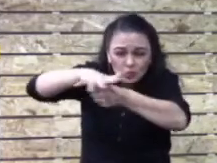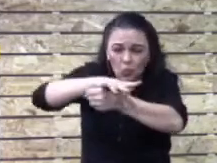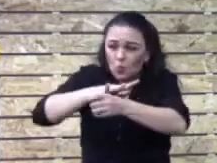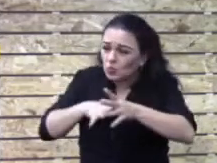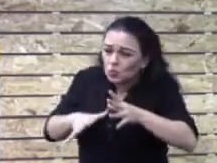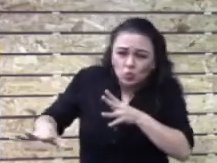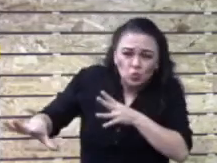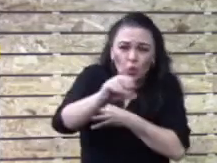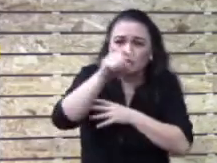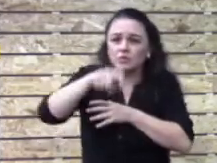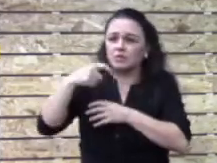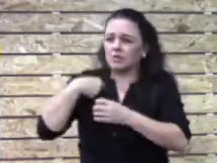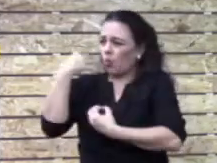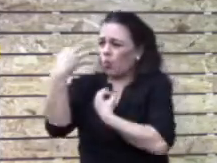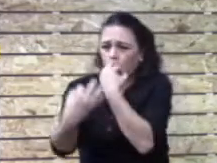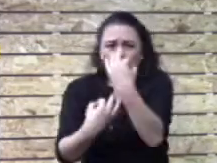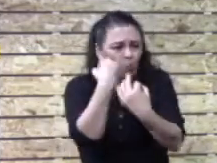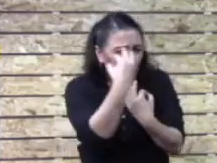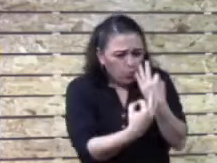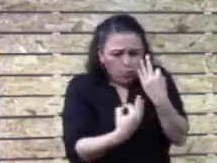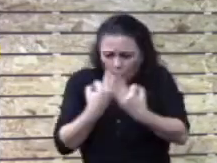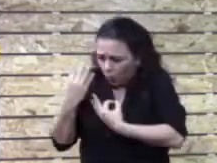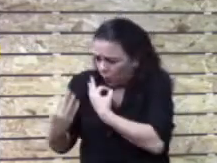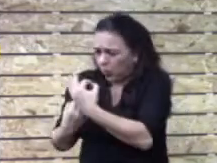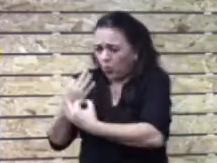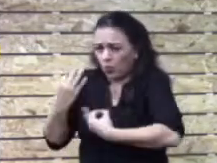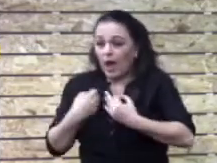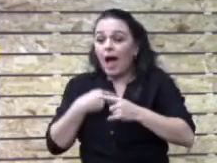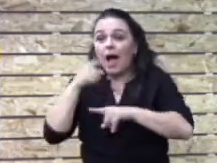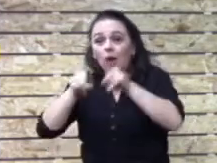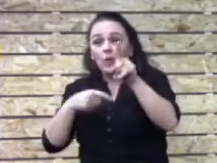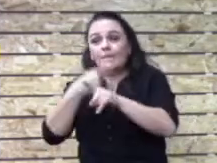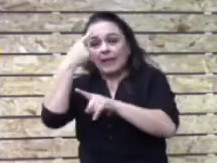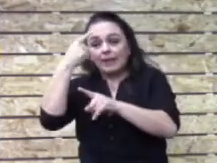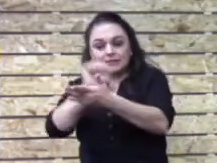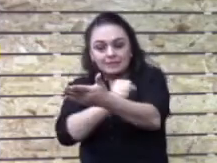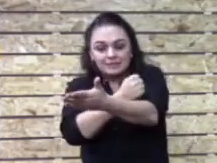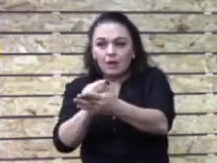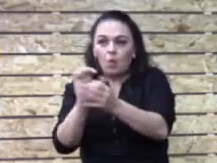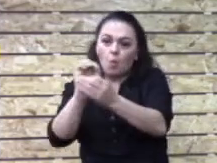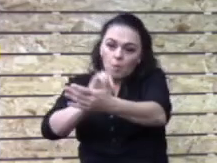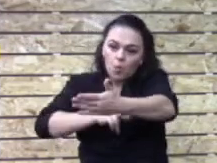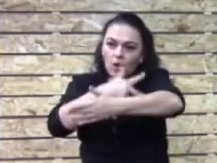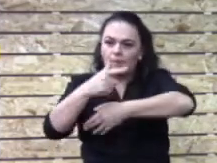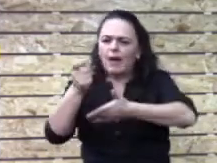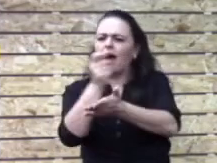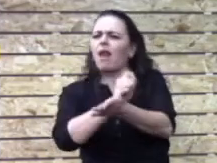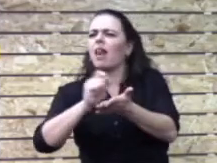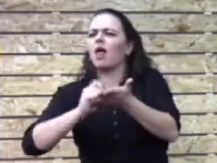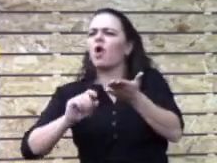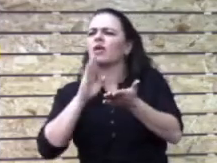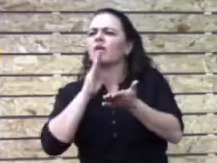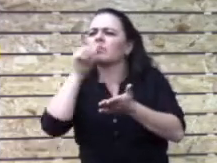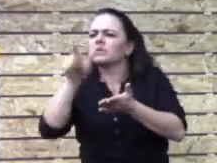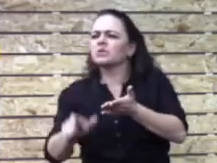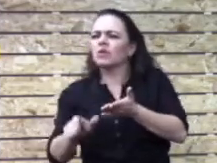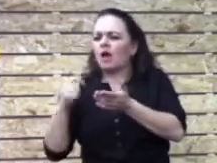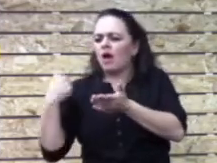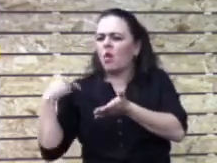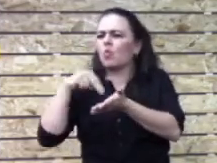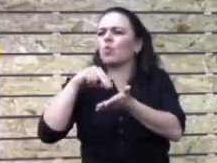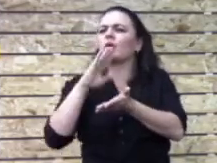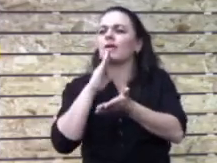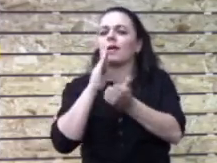necesitamos ser protegidos. Algunos sugieren que este salmo o poema es escrito por Moisés y es escrito precisamente